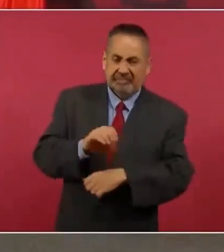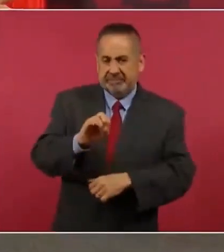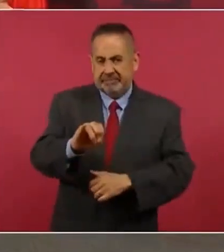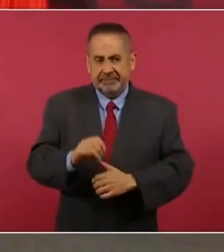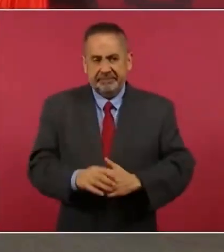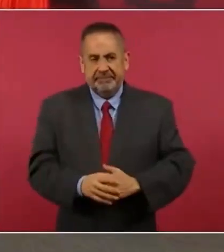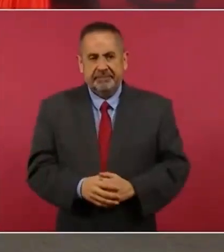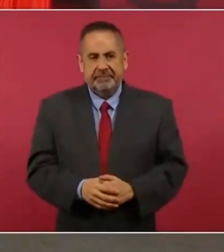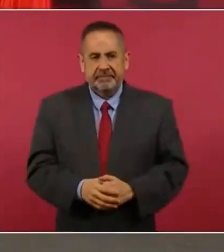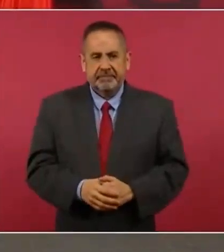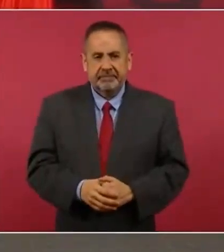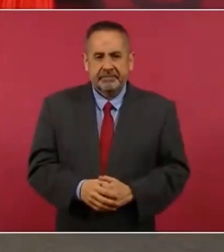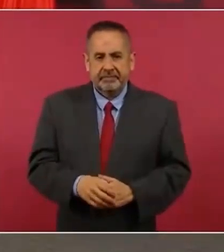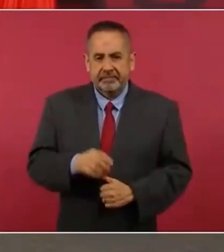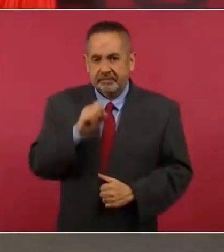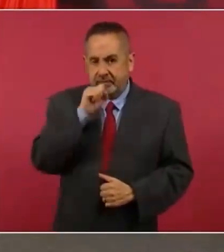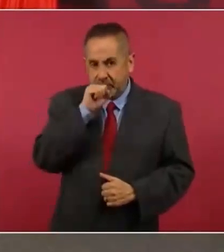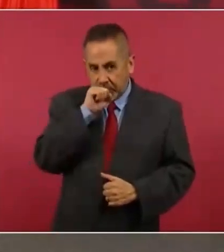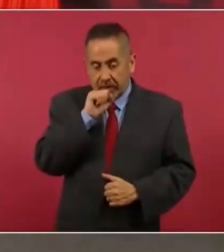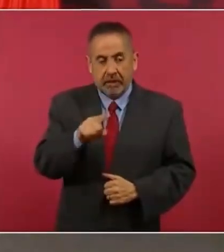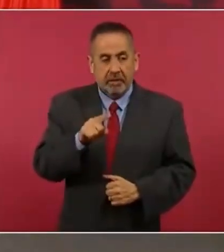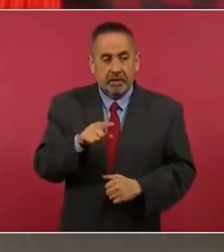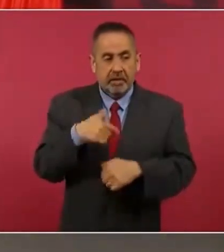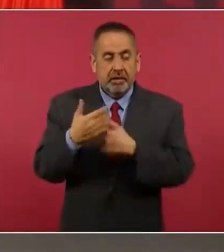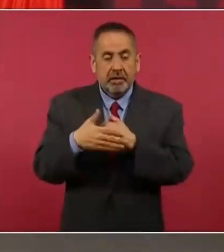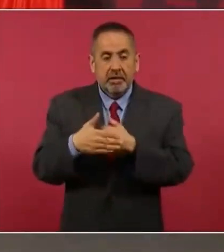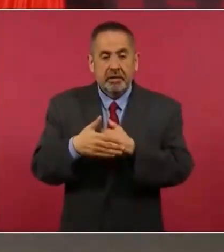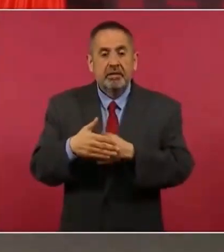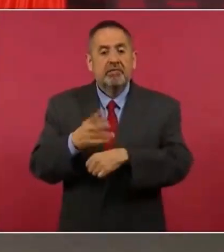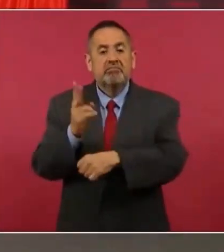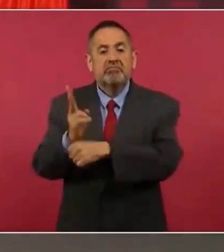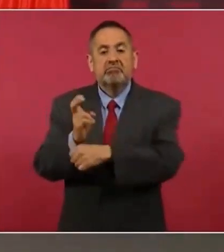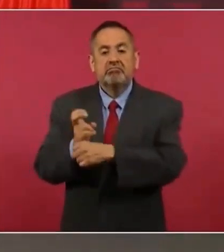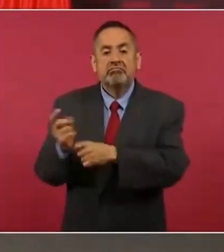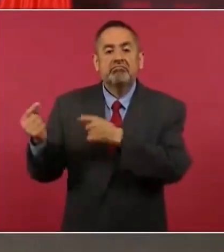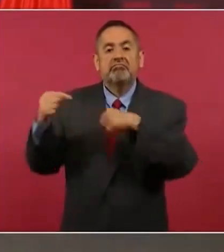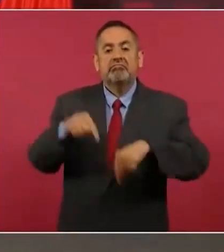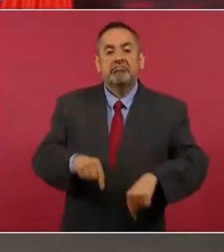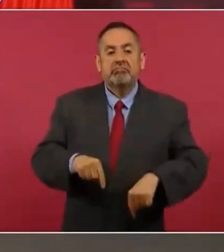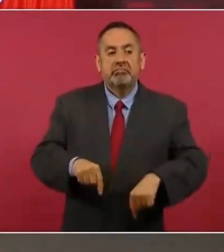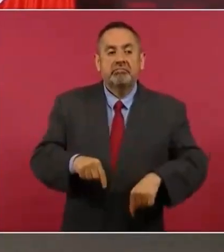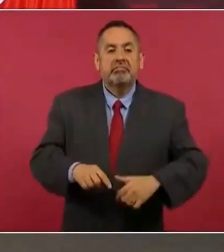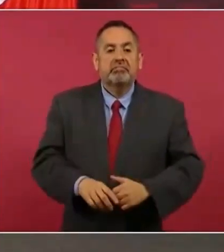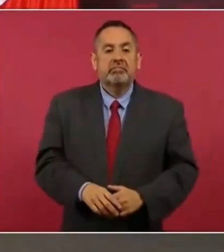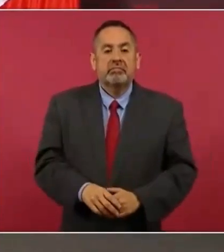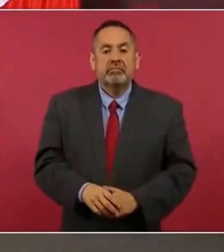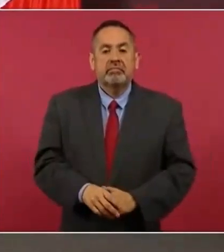Y también vamos a invitar a